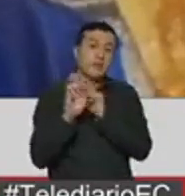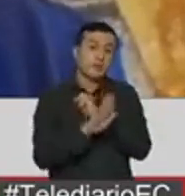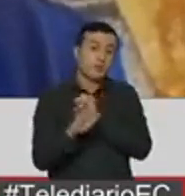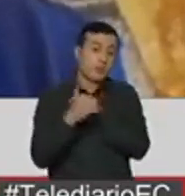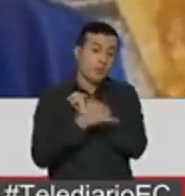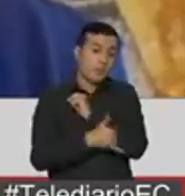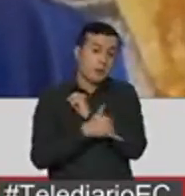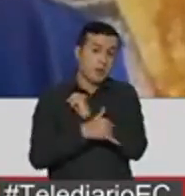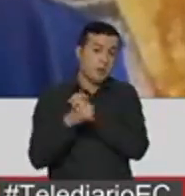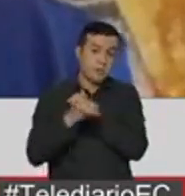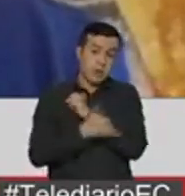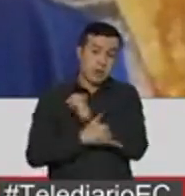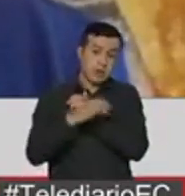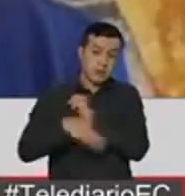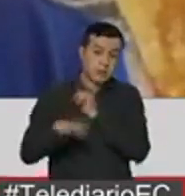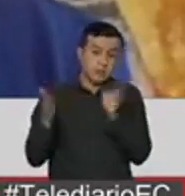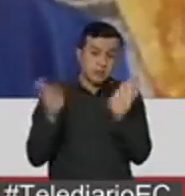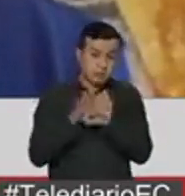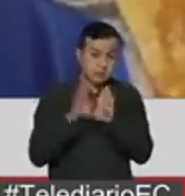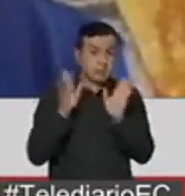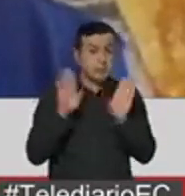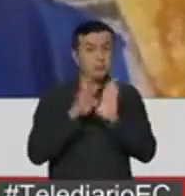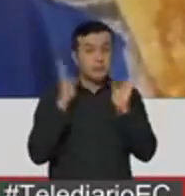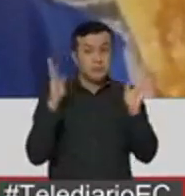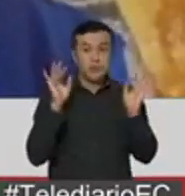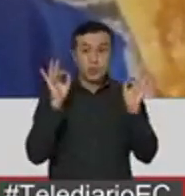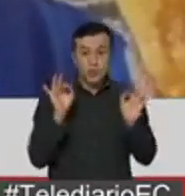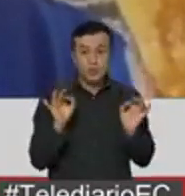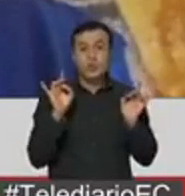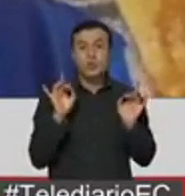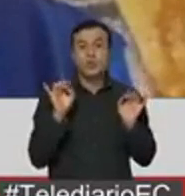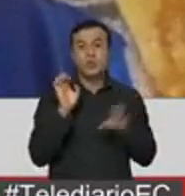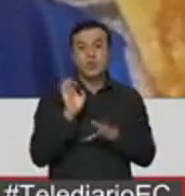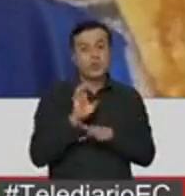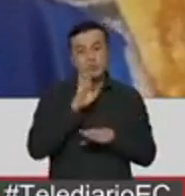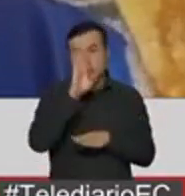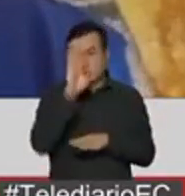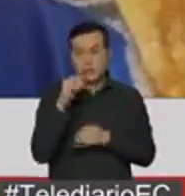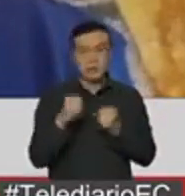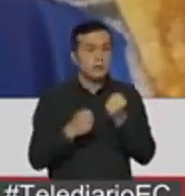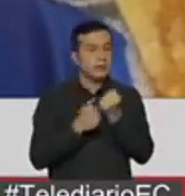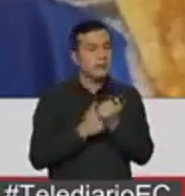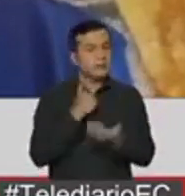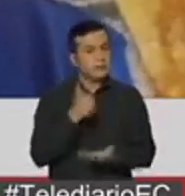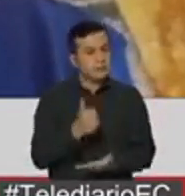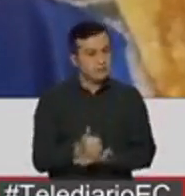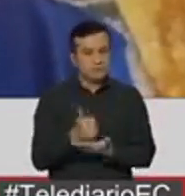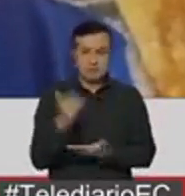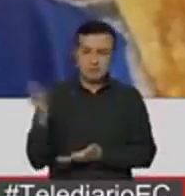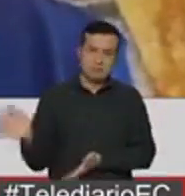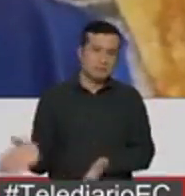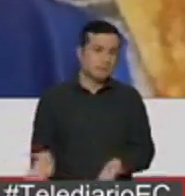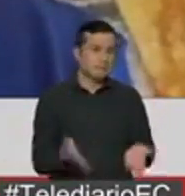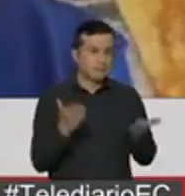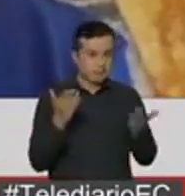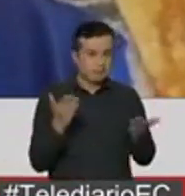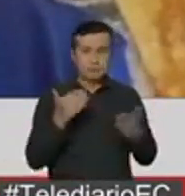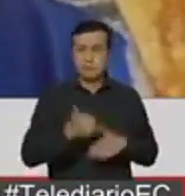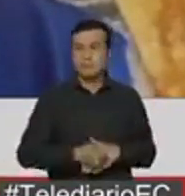el país si está cerrado o está abierto. Afortunadamente en Ecuador siempre tuvimos la facilidad, la disponibilidad de